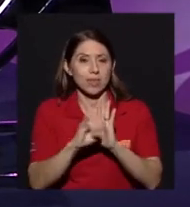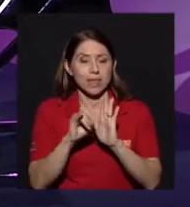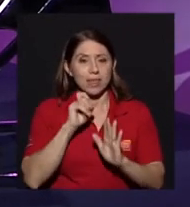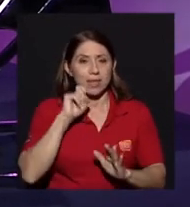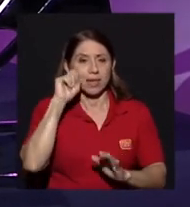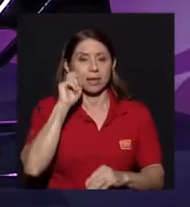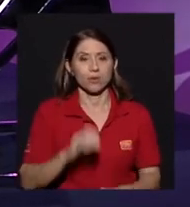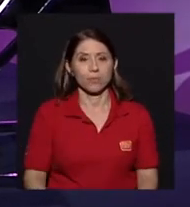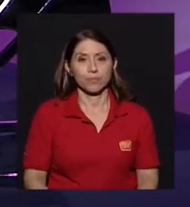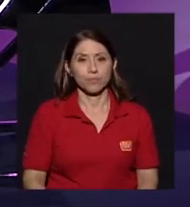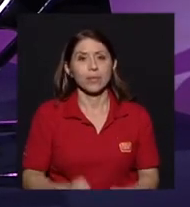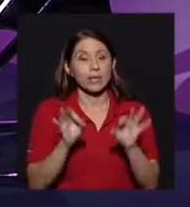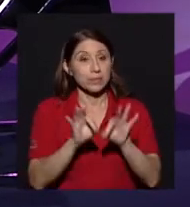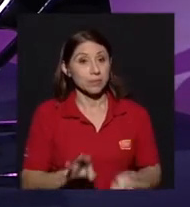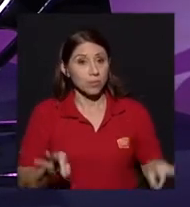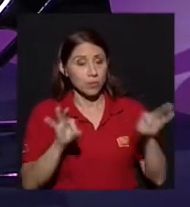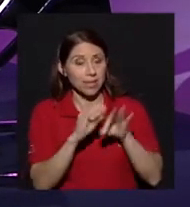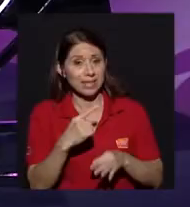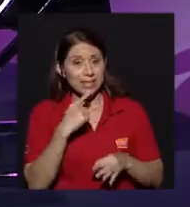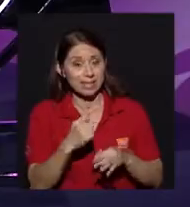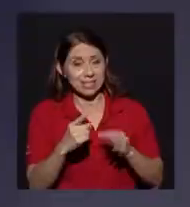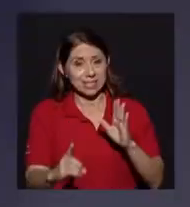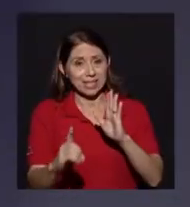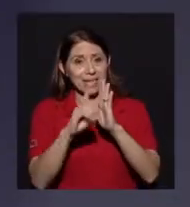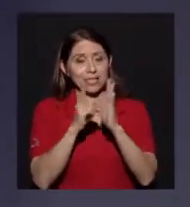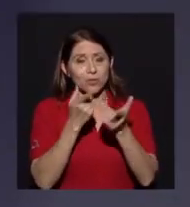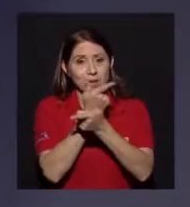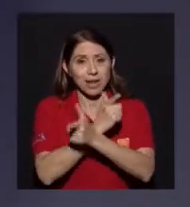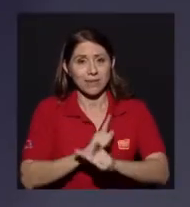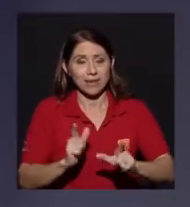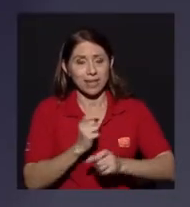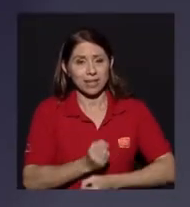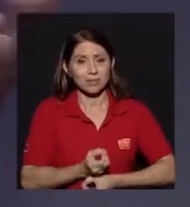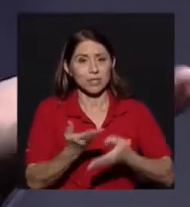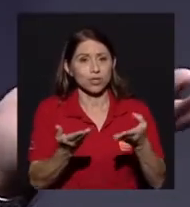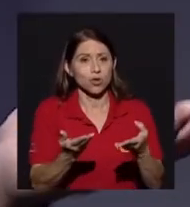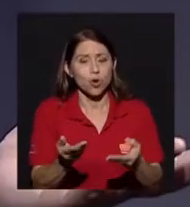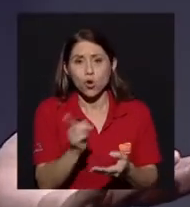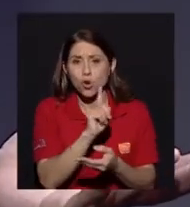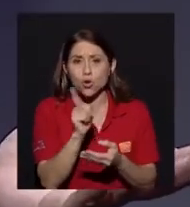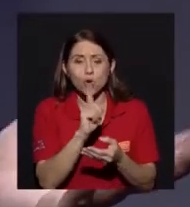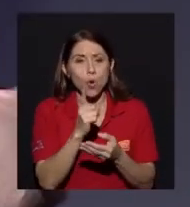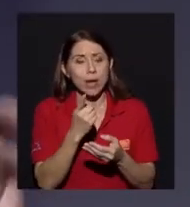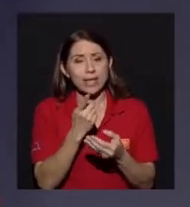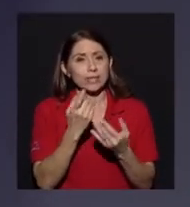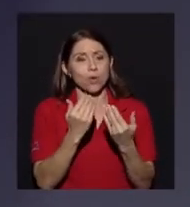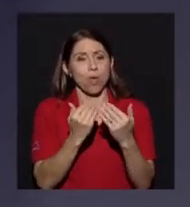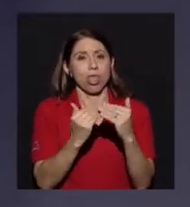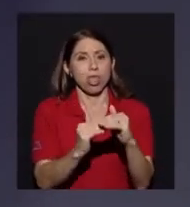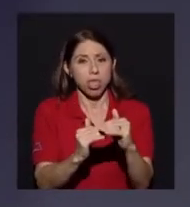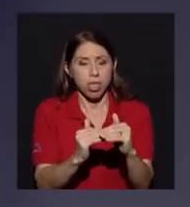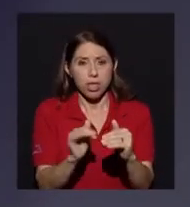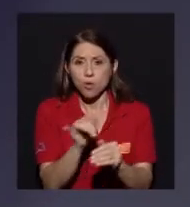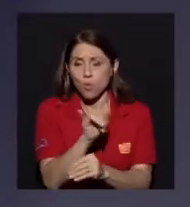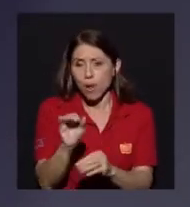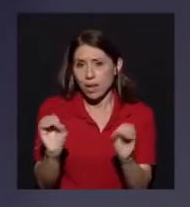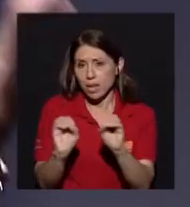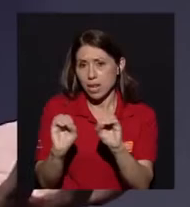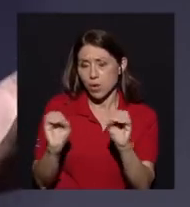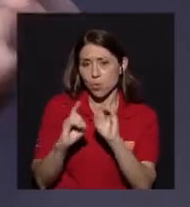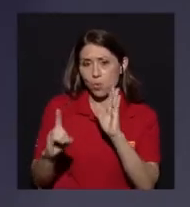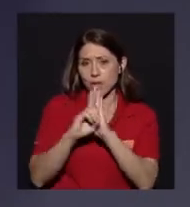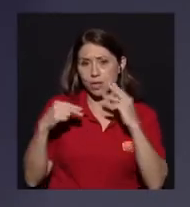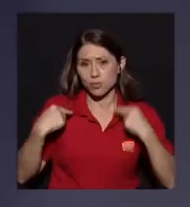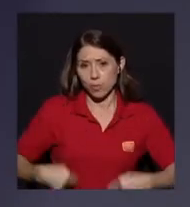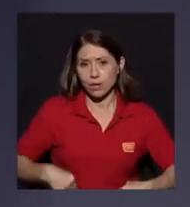importante rescatar que el derecho a la libertad de expresión no es irrestricto como no lo es ningún derecho humano y en esto es importante que siempre deber un